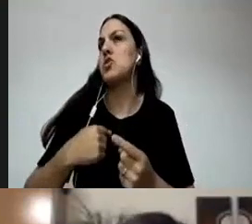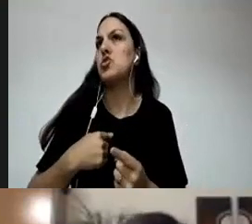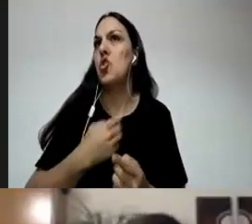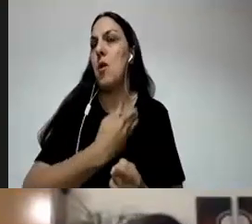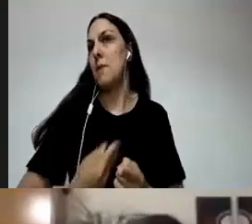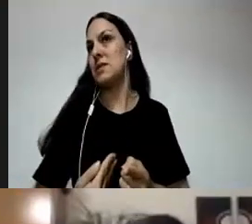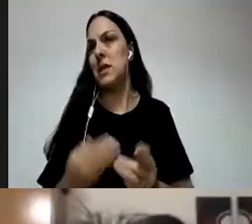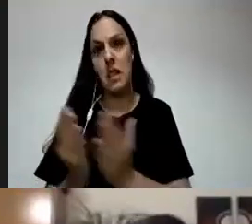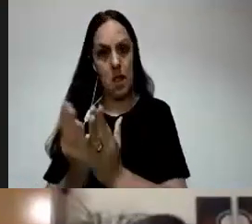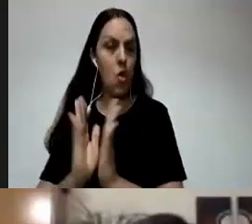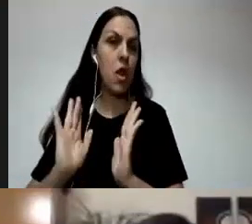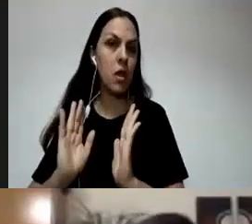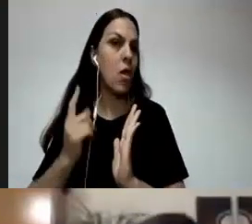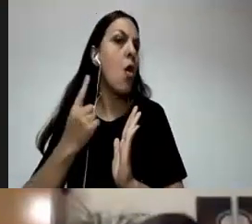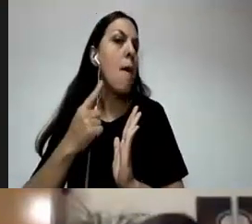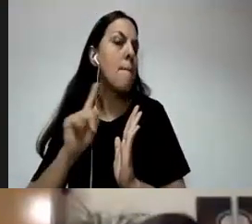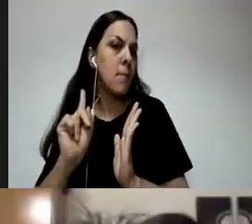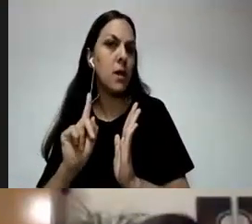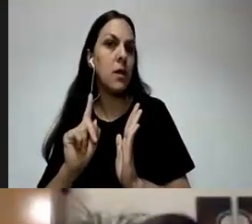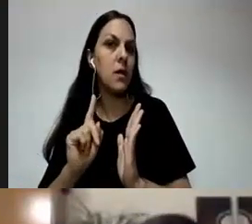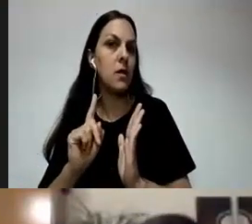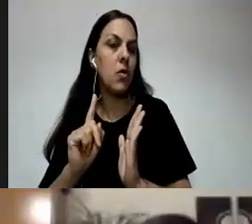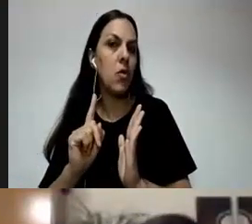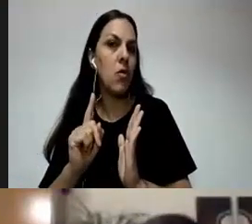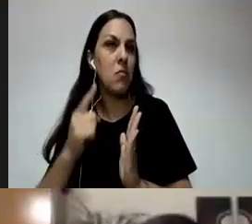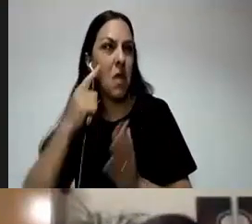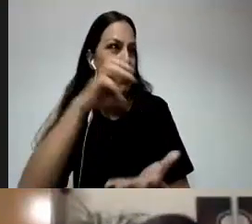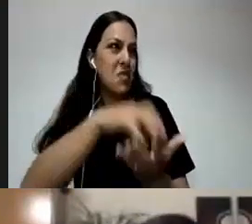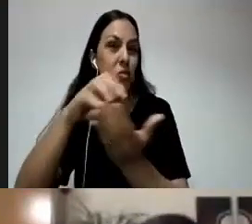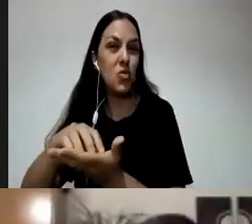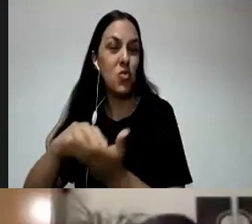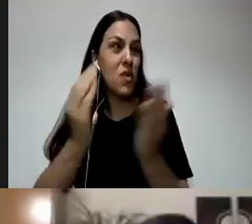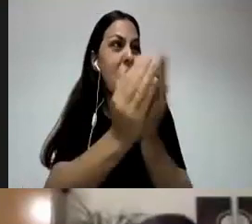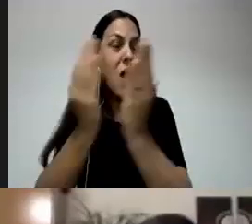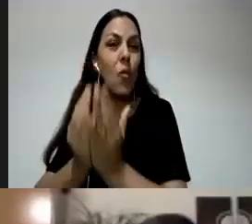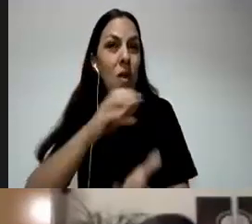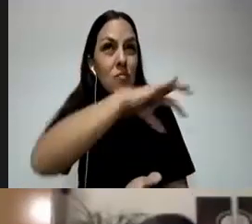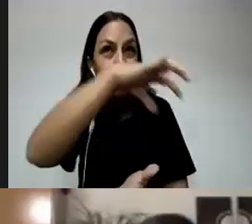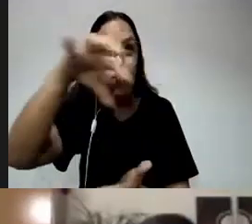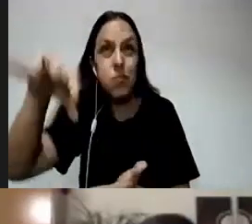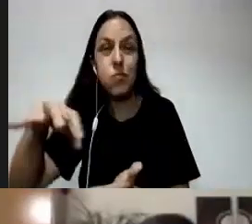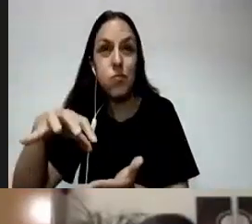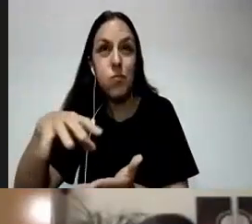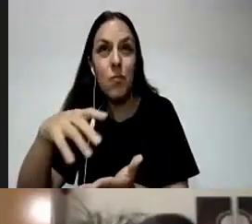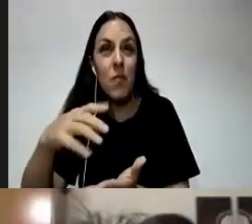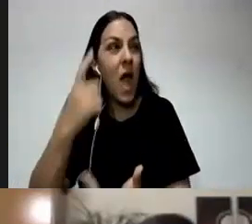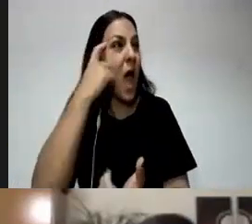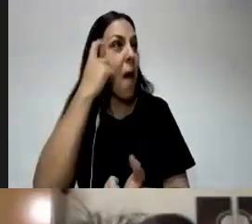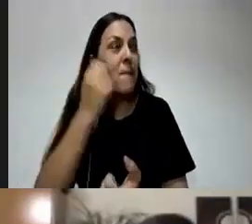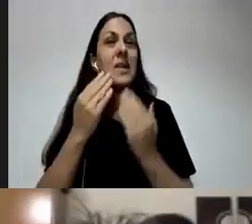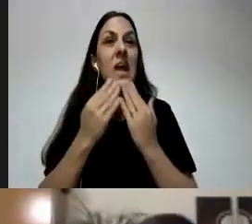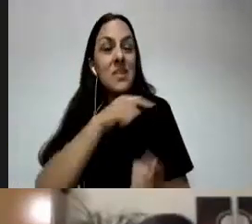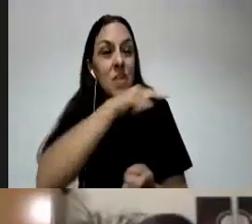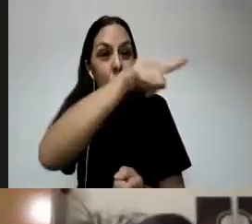colegio, como siempre digo, las instituciones y los colegios se nutren de ustedes, se nutren de las personas que